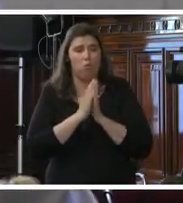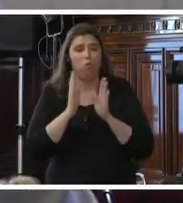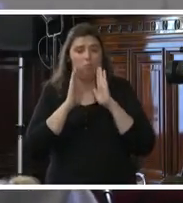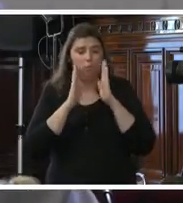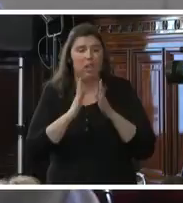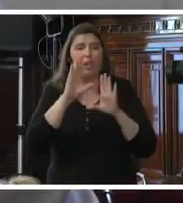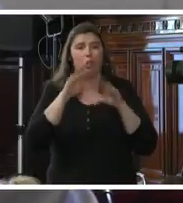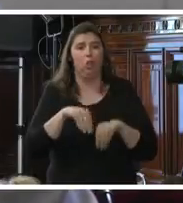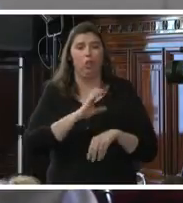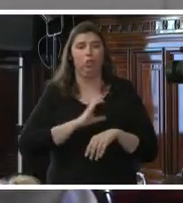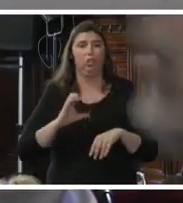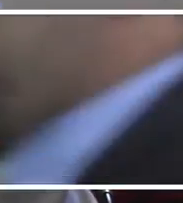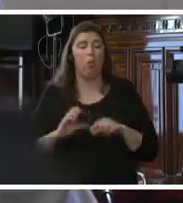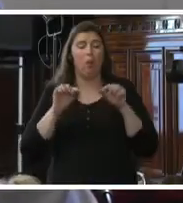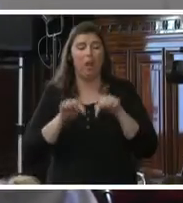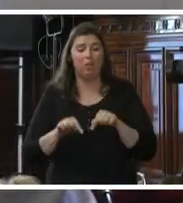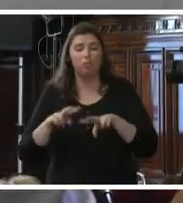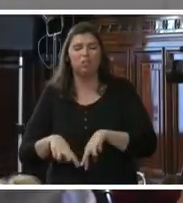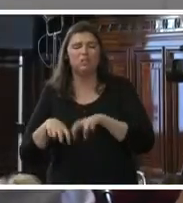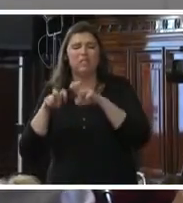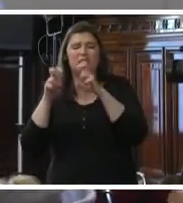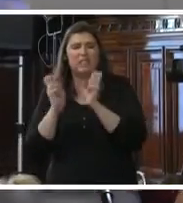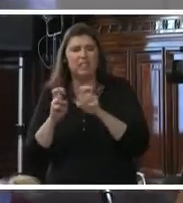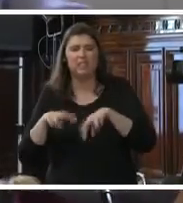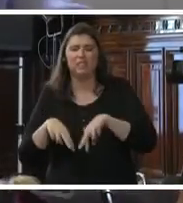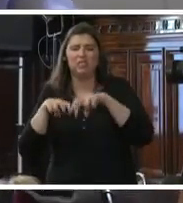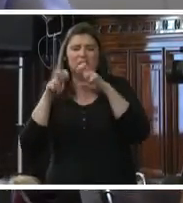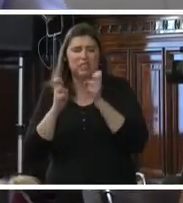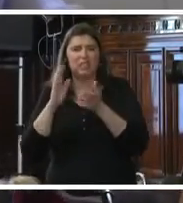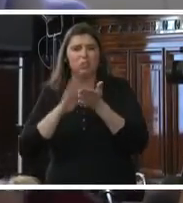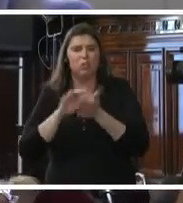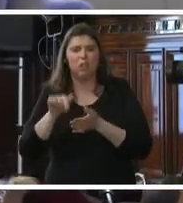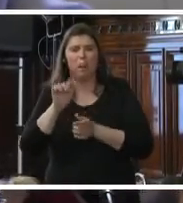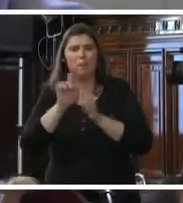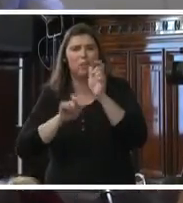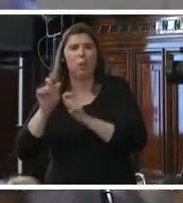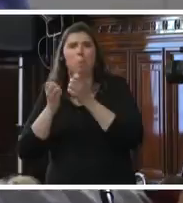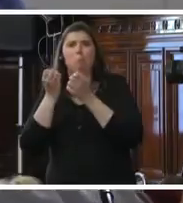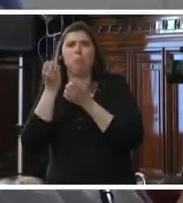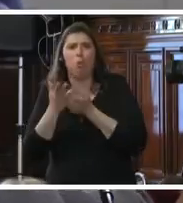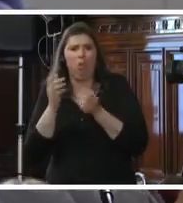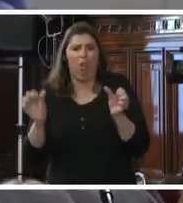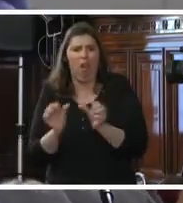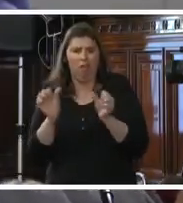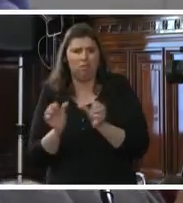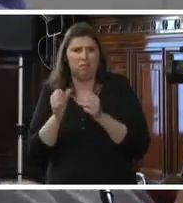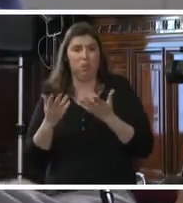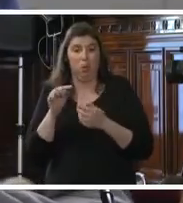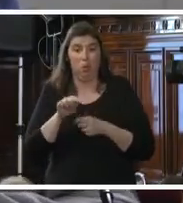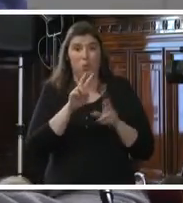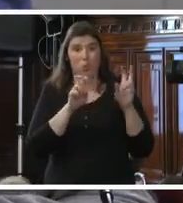todos los estados para que esto se investigue sobre esta gente, porque esto es un tema de las